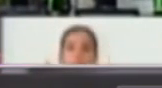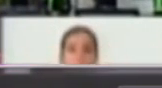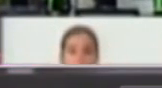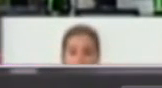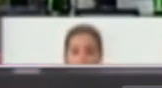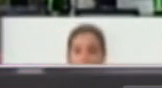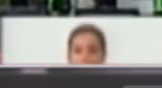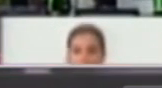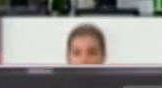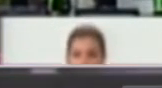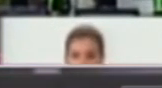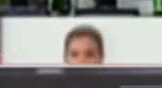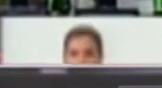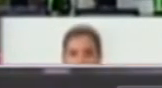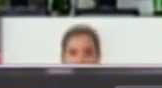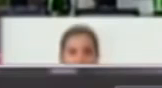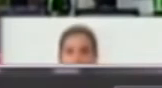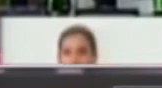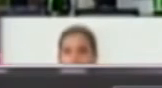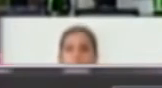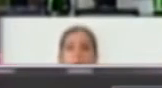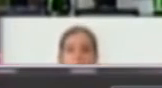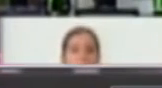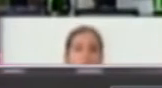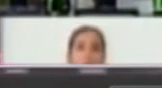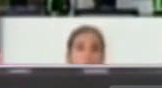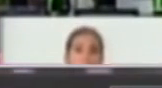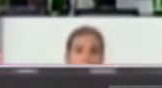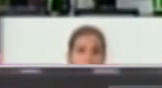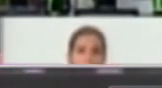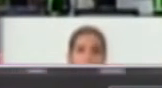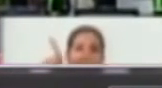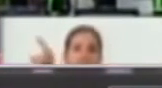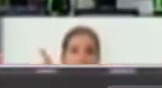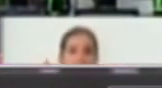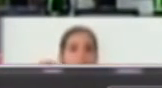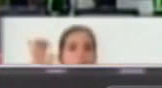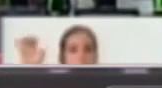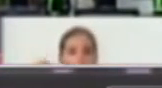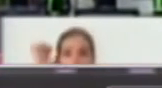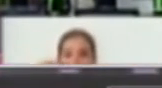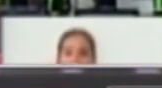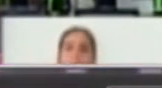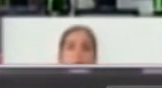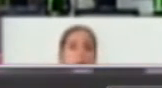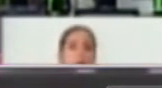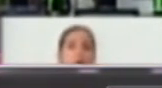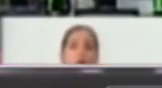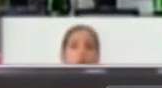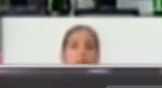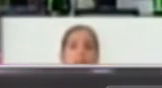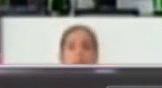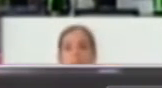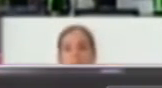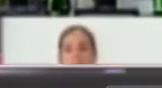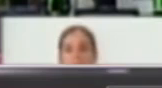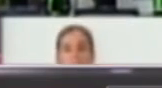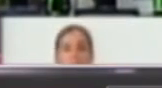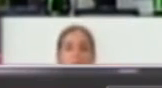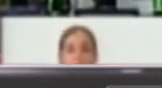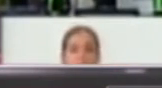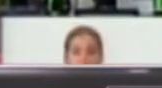orquestando un plan para desacreditar en los países europeos las acciones de diálogo que realiza José Luis Rodríguez Zapatero. Ya contactaron a un